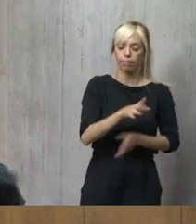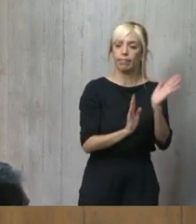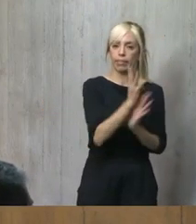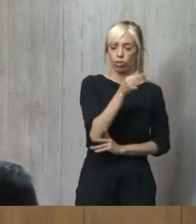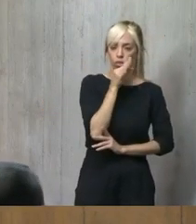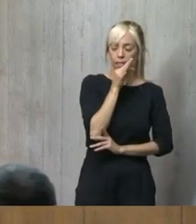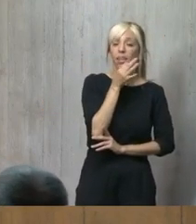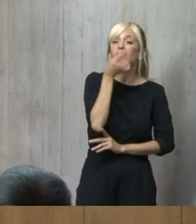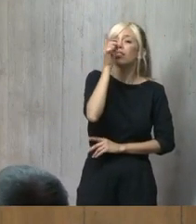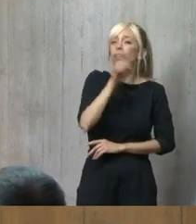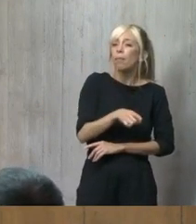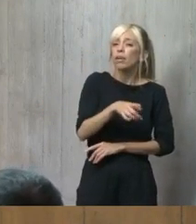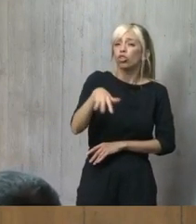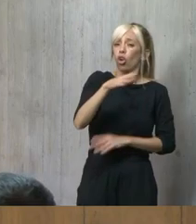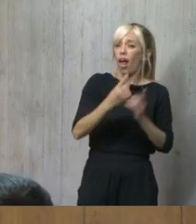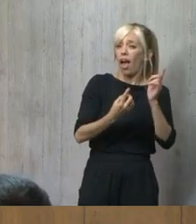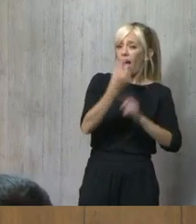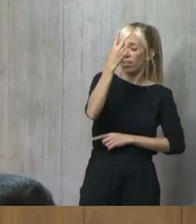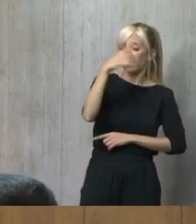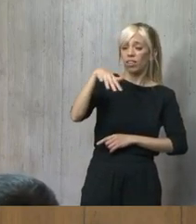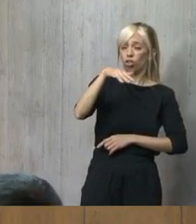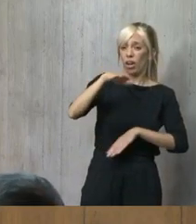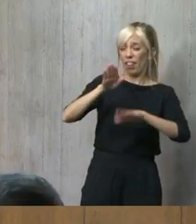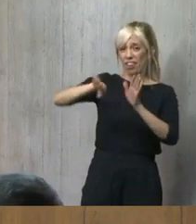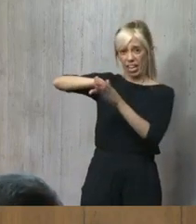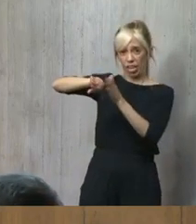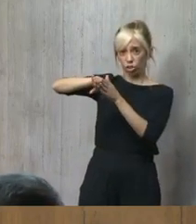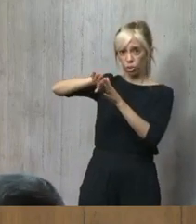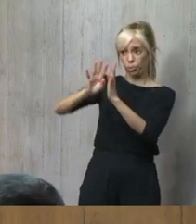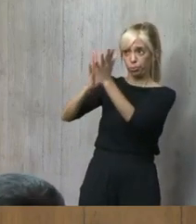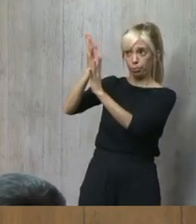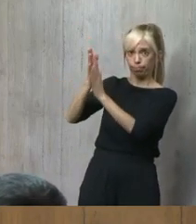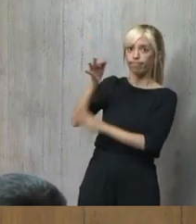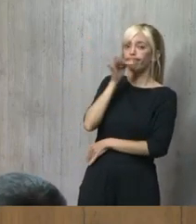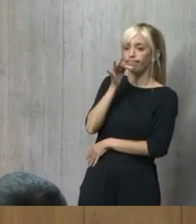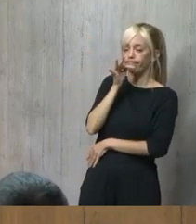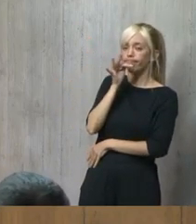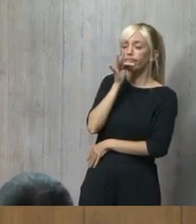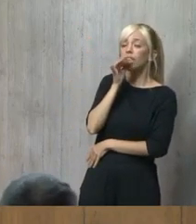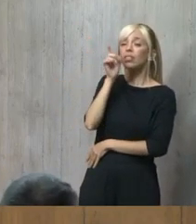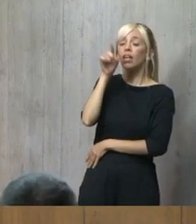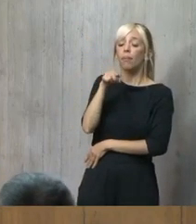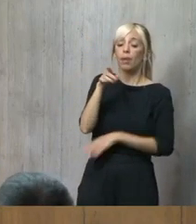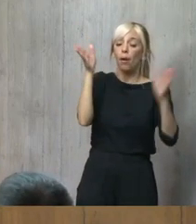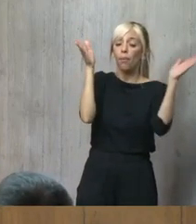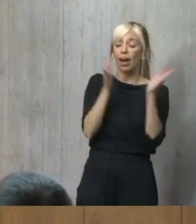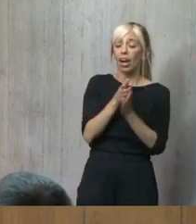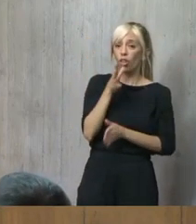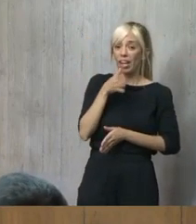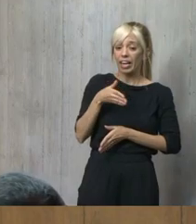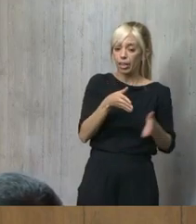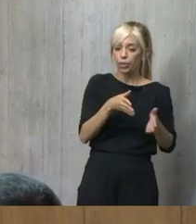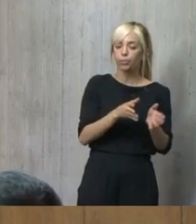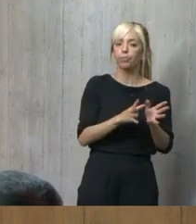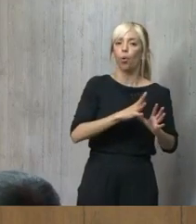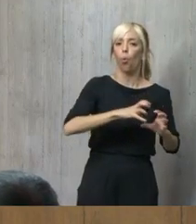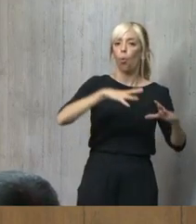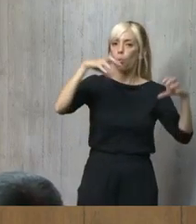seguíamos teniendo reproducciones en la parte alta del flanco derecho y el fondo del Barranco del Río seguía